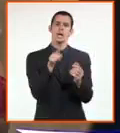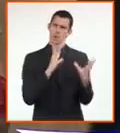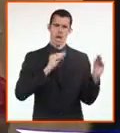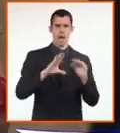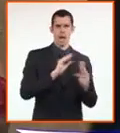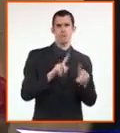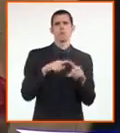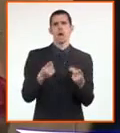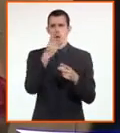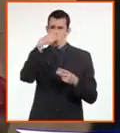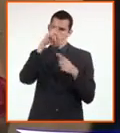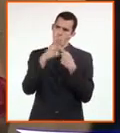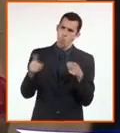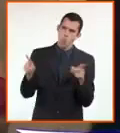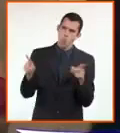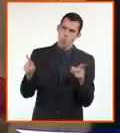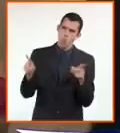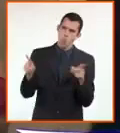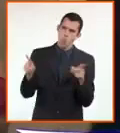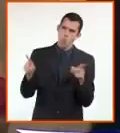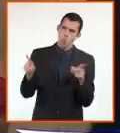de todo estudiante universitario, elementos que van encaminados desde